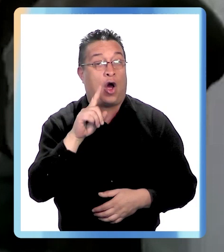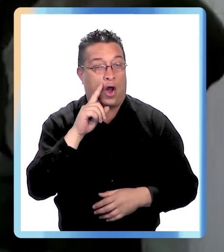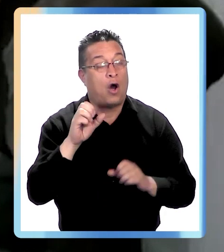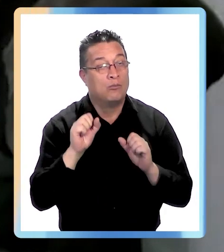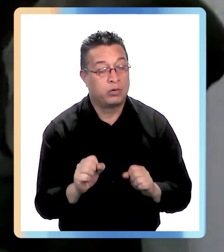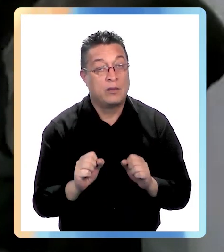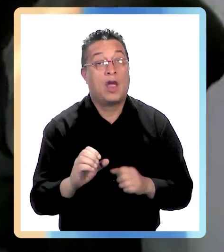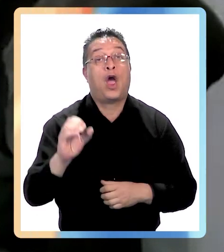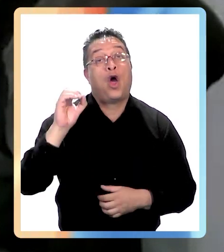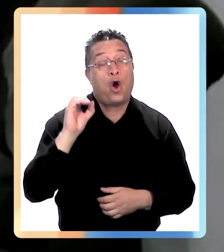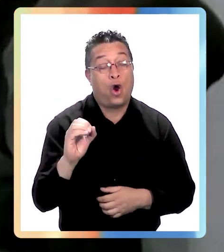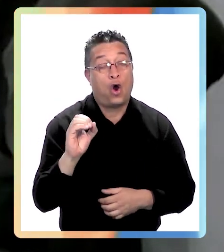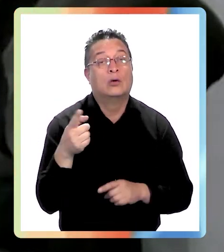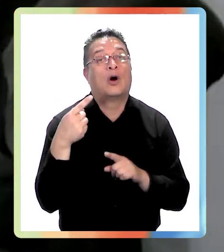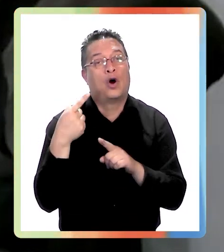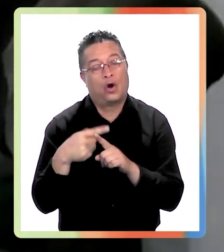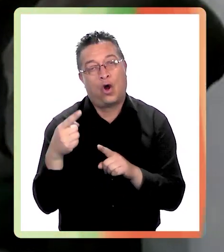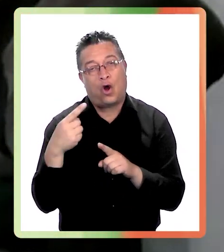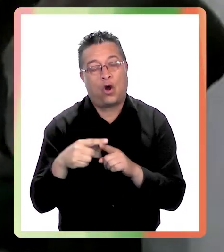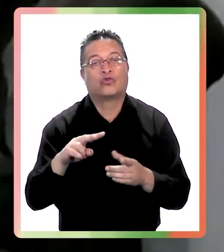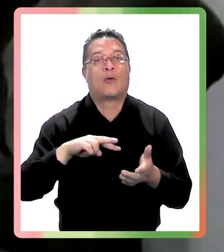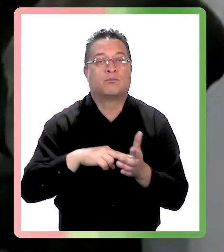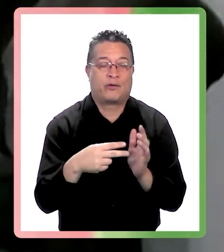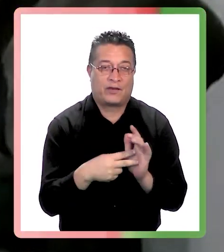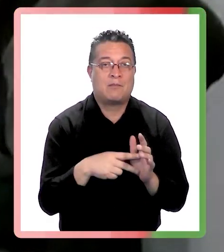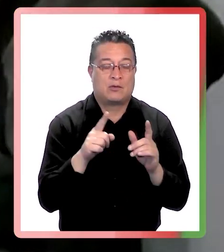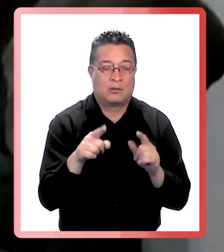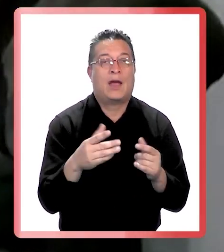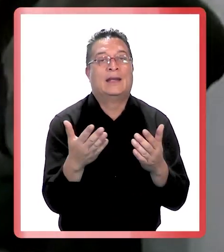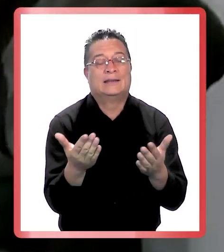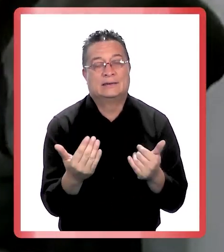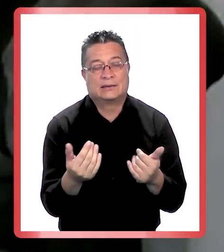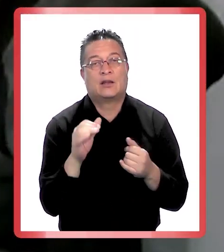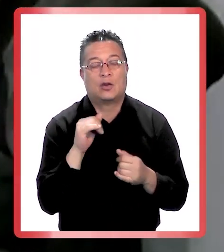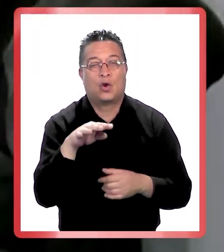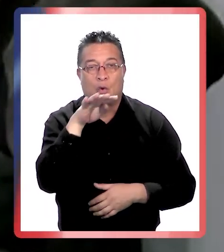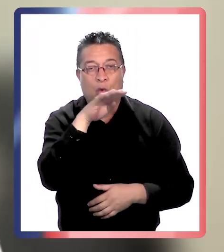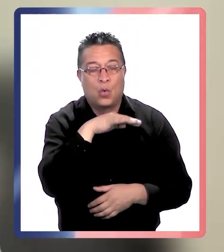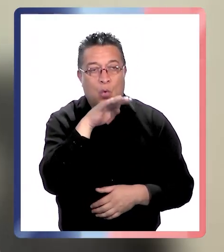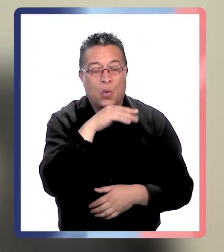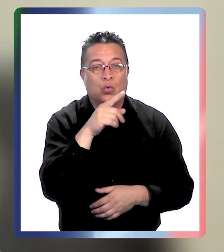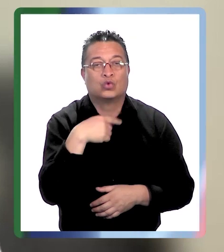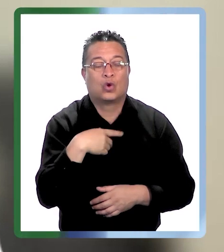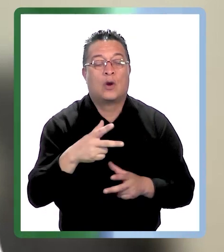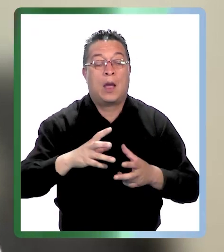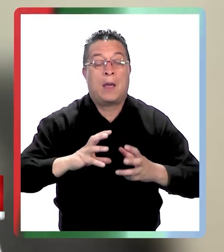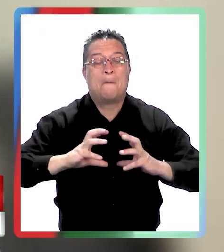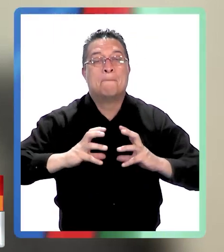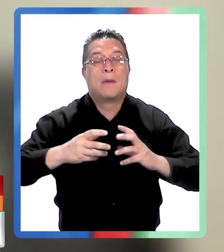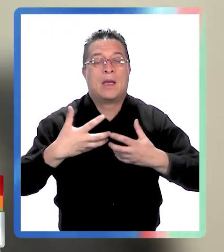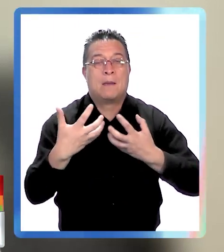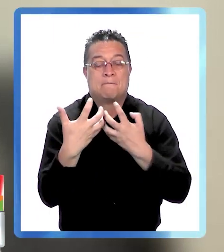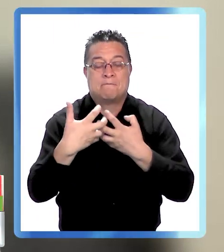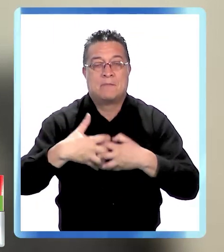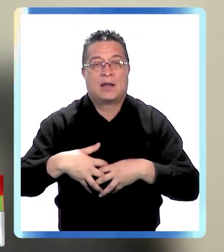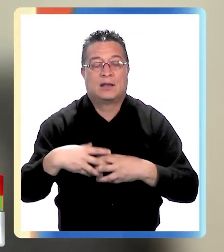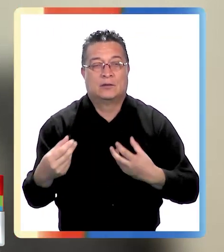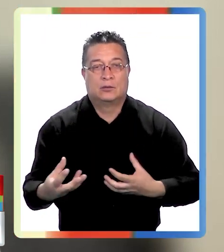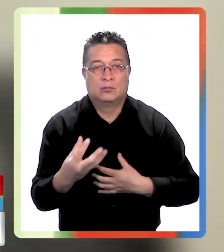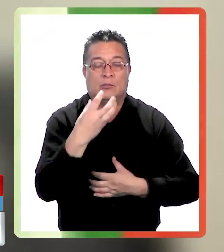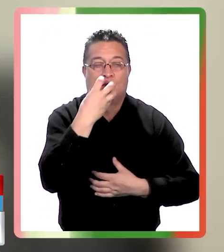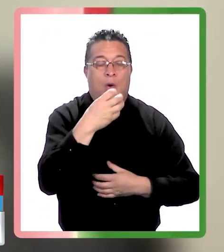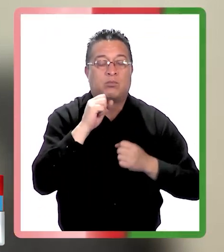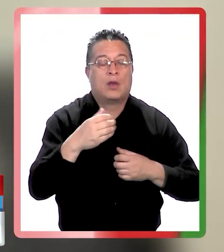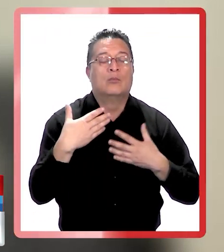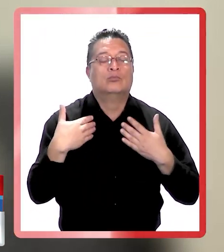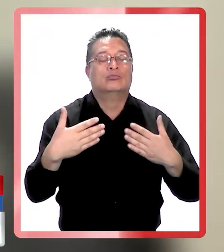obstrucción, o puede ser otro tipo de problemas en el cual sea necesario el uso de una máquina en el fondo que nos ayude a generar una presión